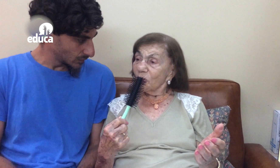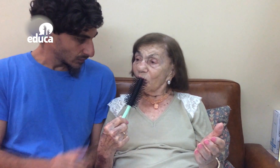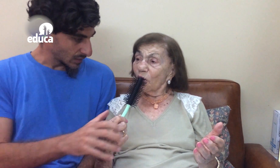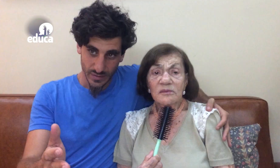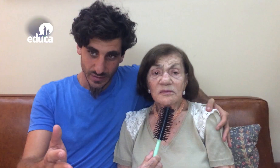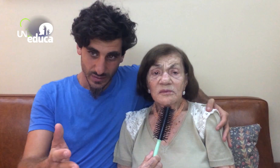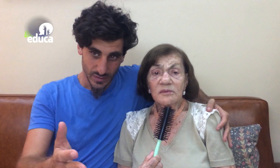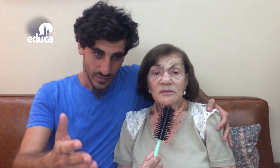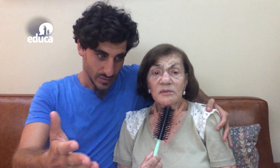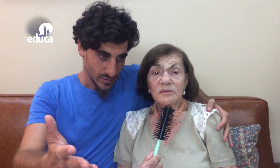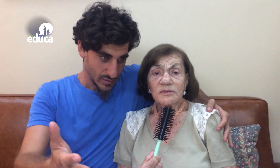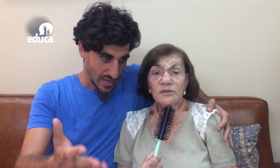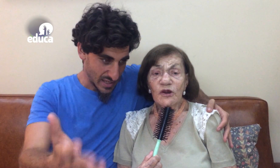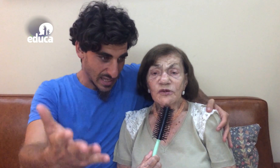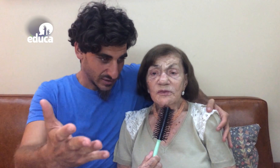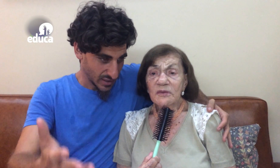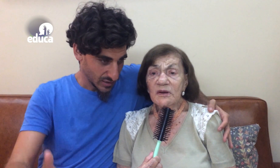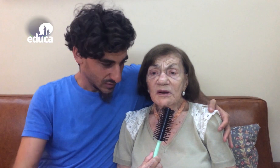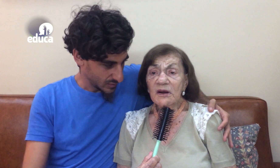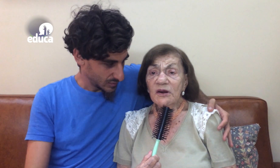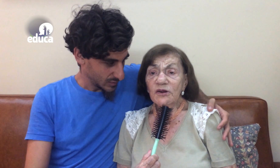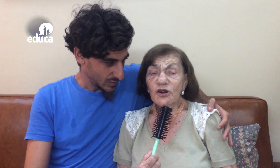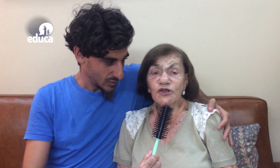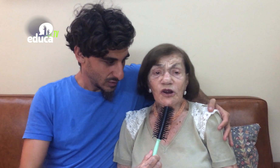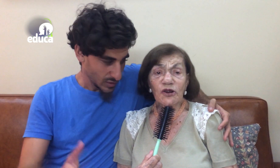nos faltaba encontrar el formato